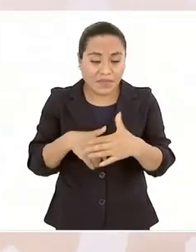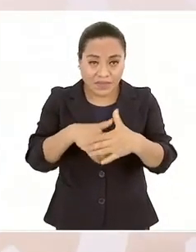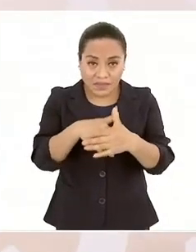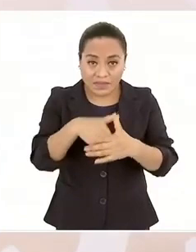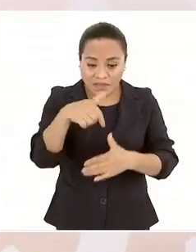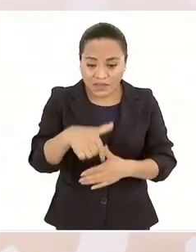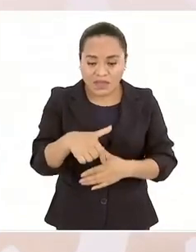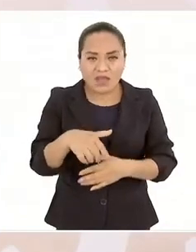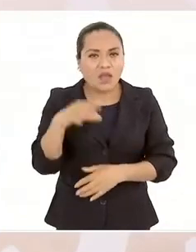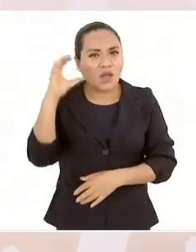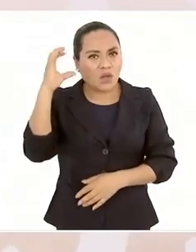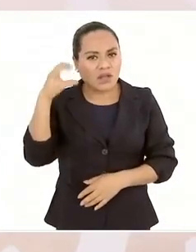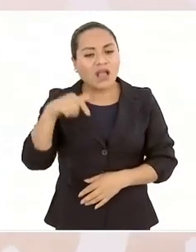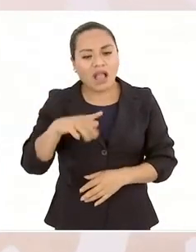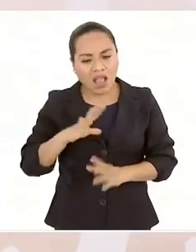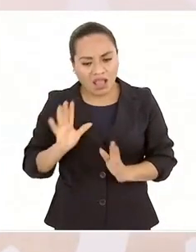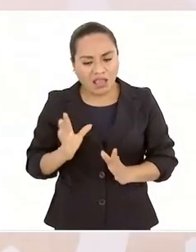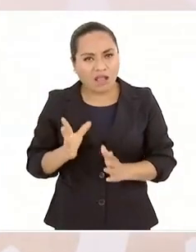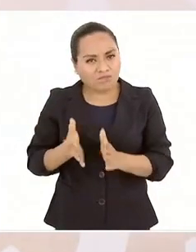Coatzacoalcos,